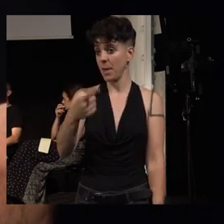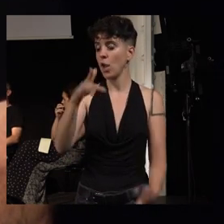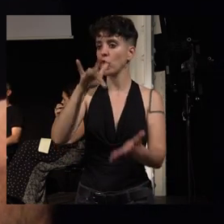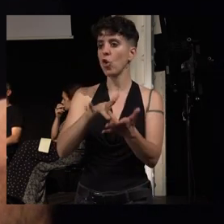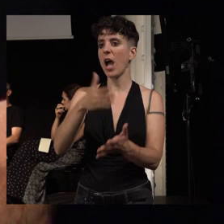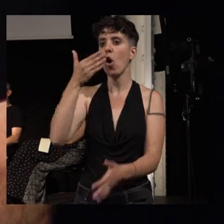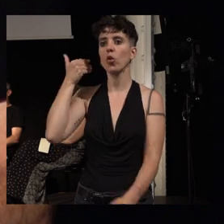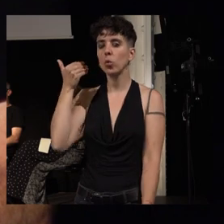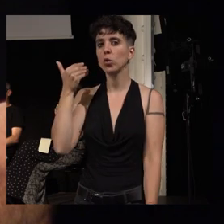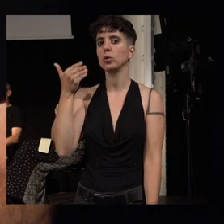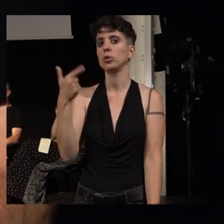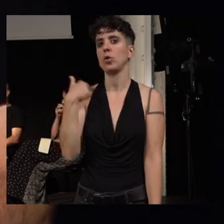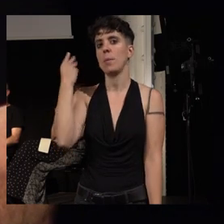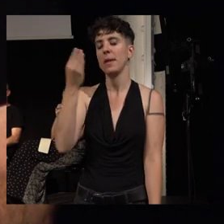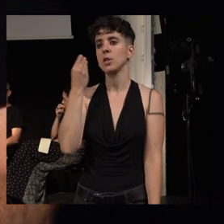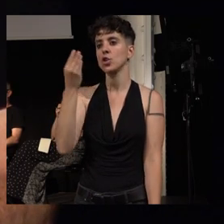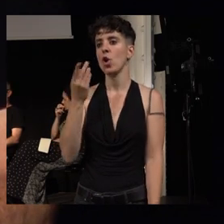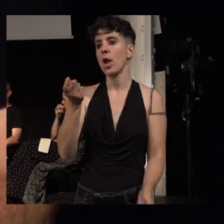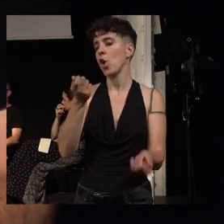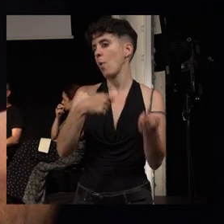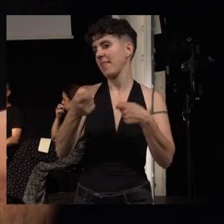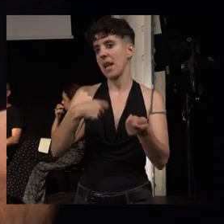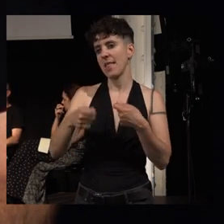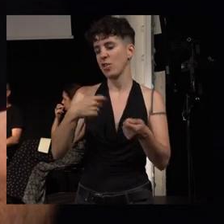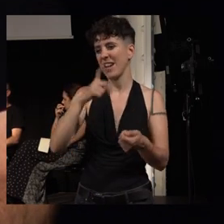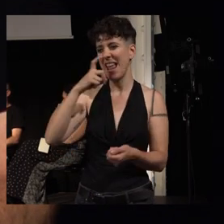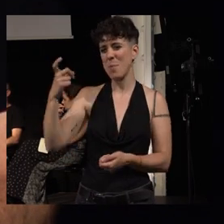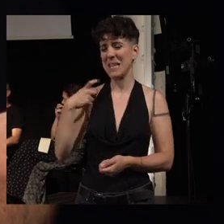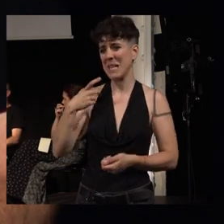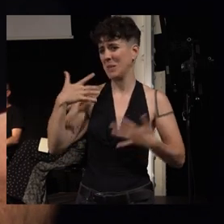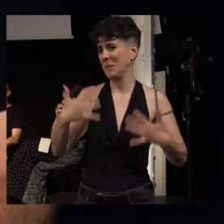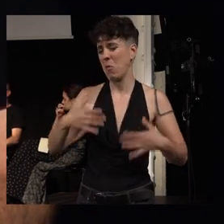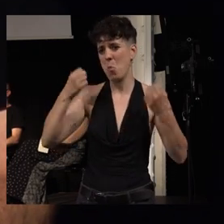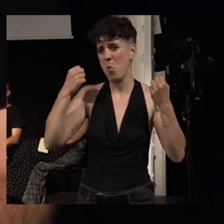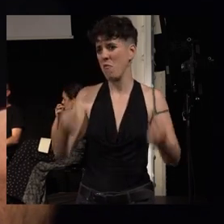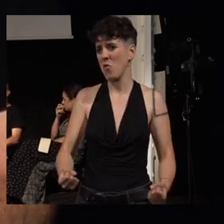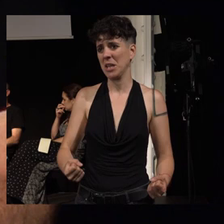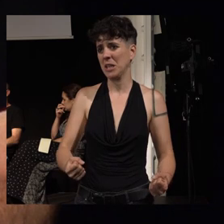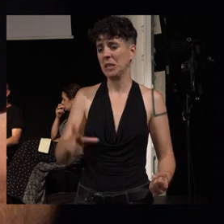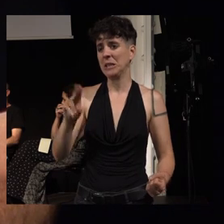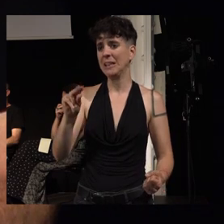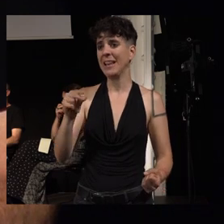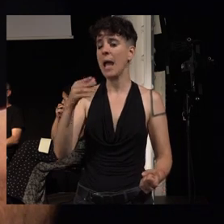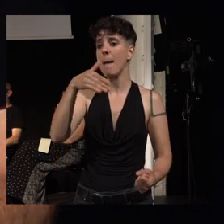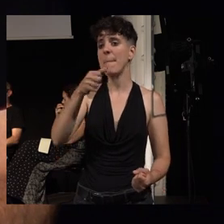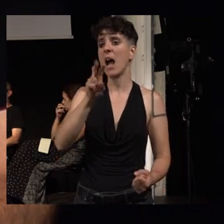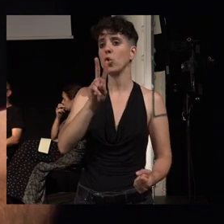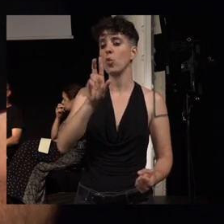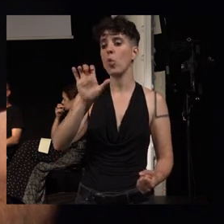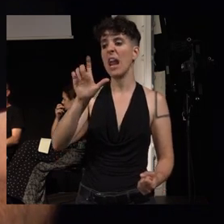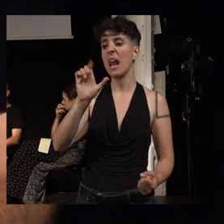creo que, pues sí, la comercialización. El año pasado fue alucinante ver, por ejemplo, cómo Manuela Carmena,